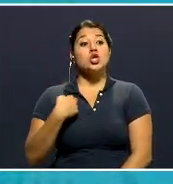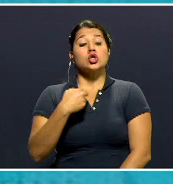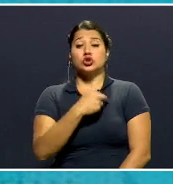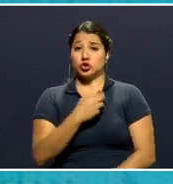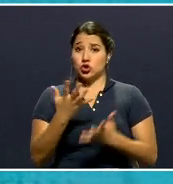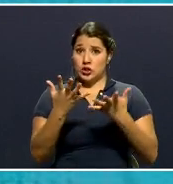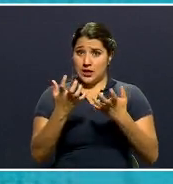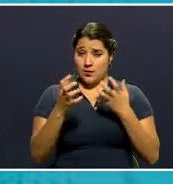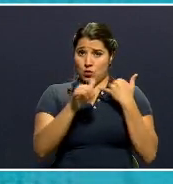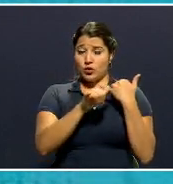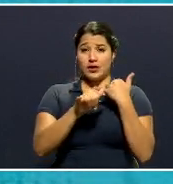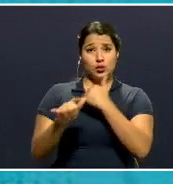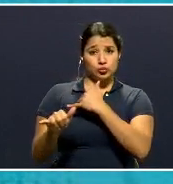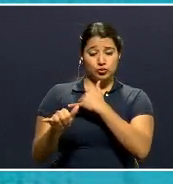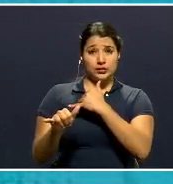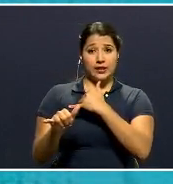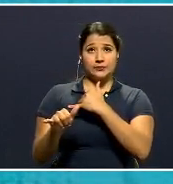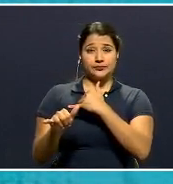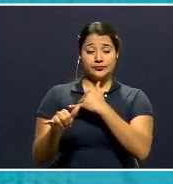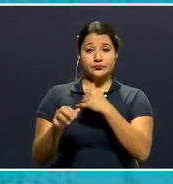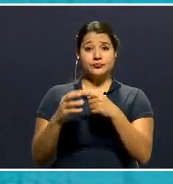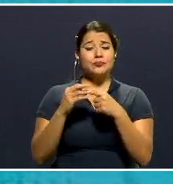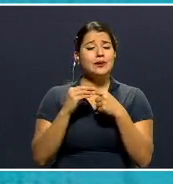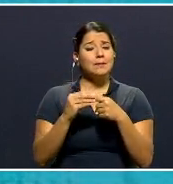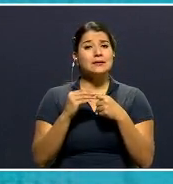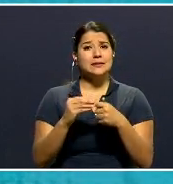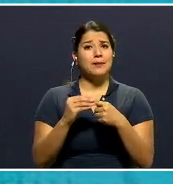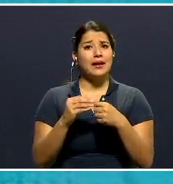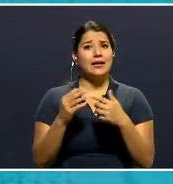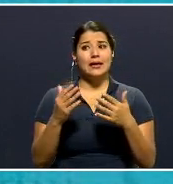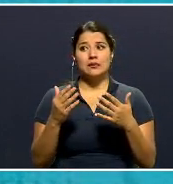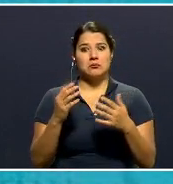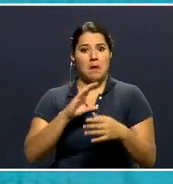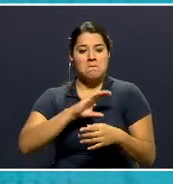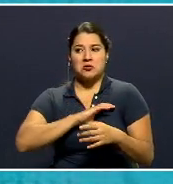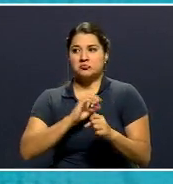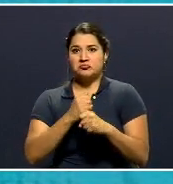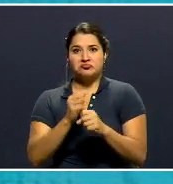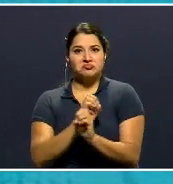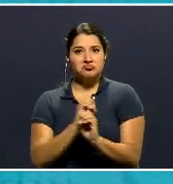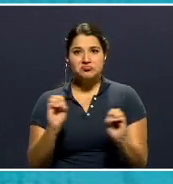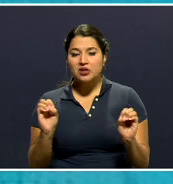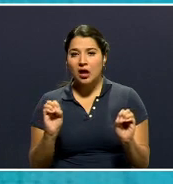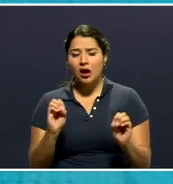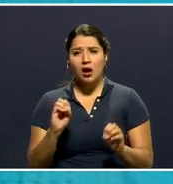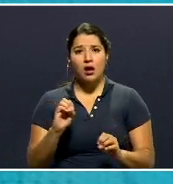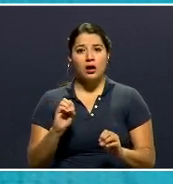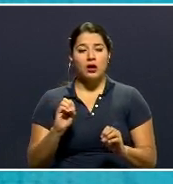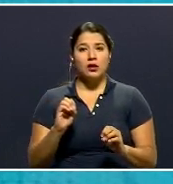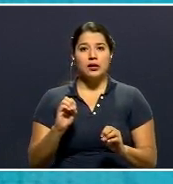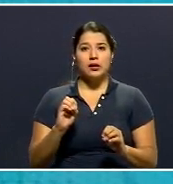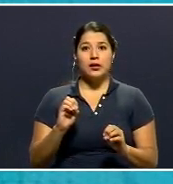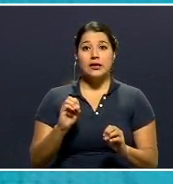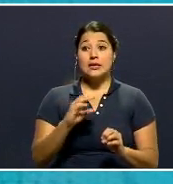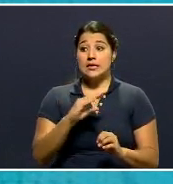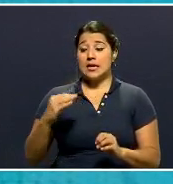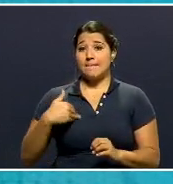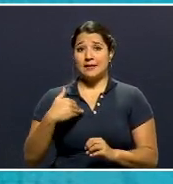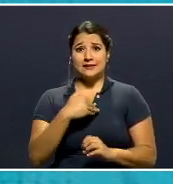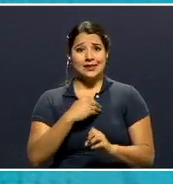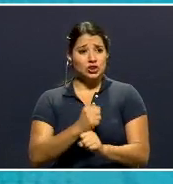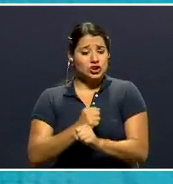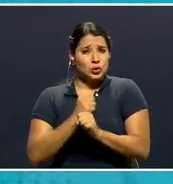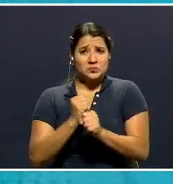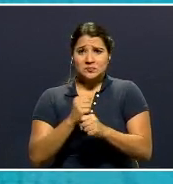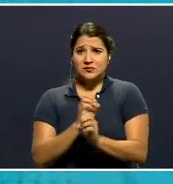denunciar principalmente el no accionar de la policía, el no accionar del Ministerio de